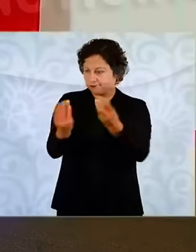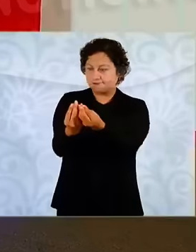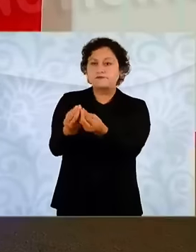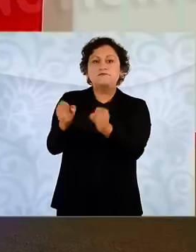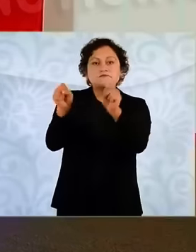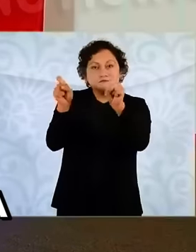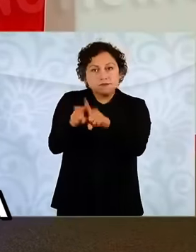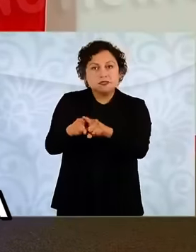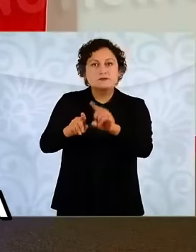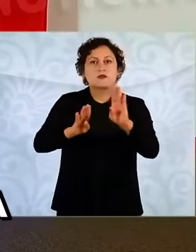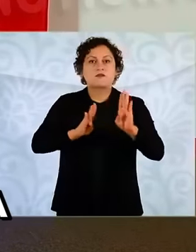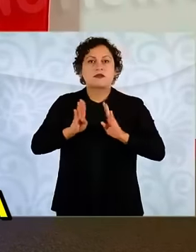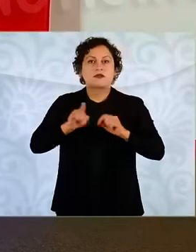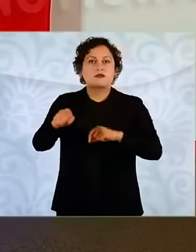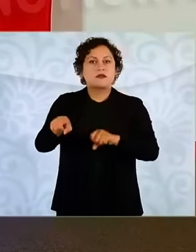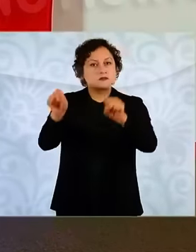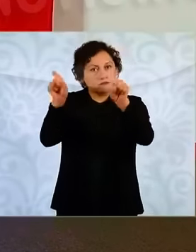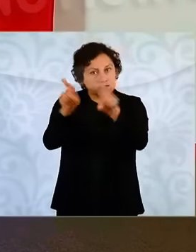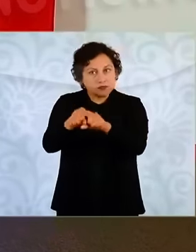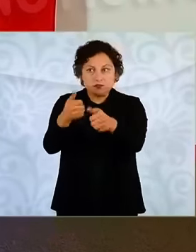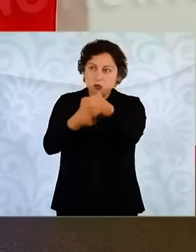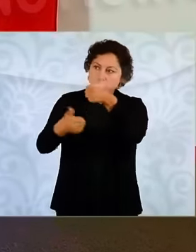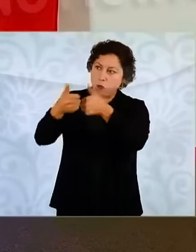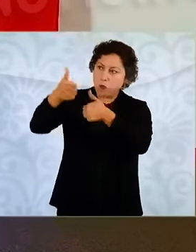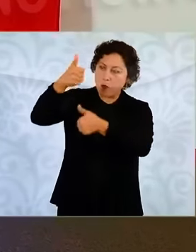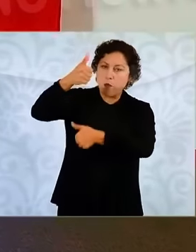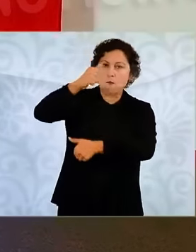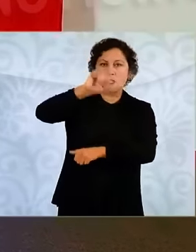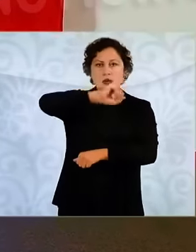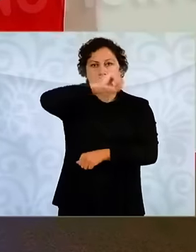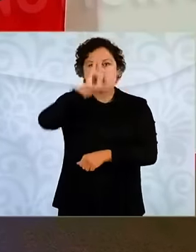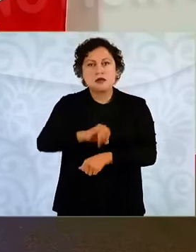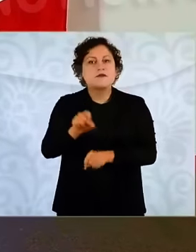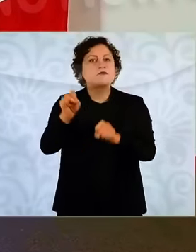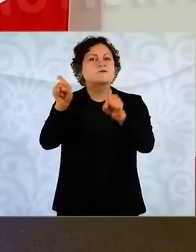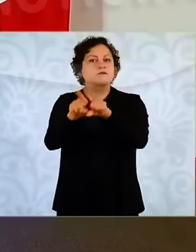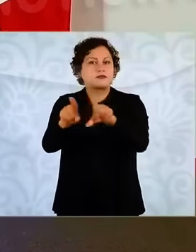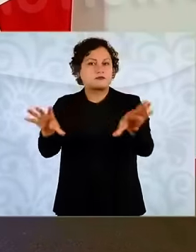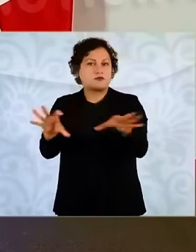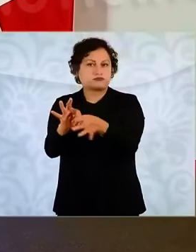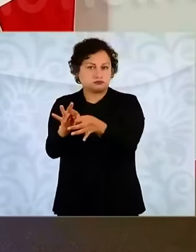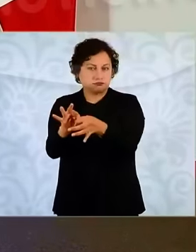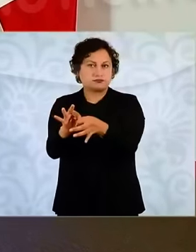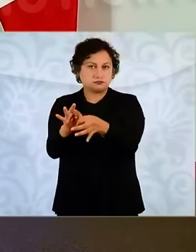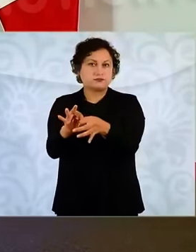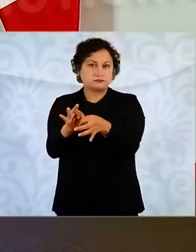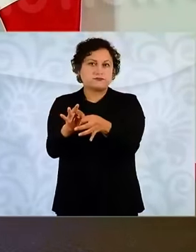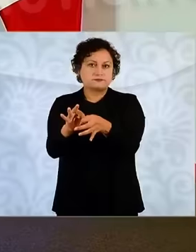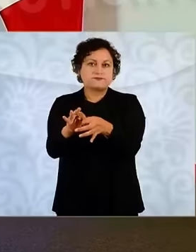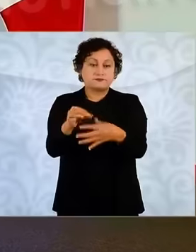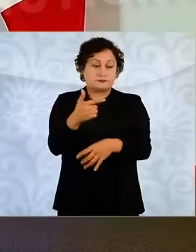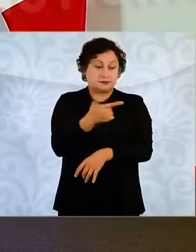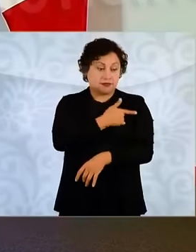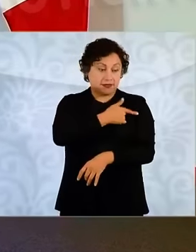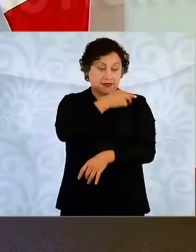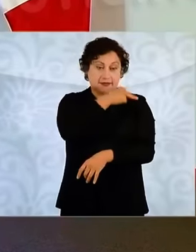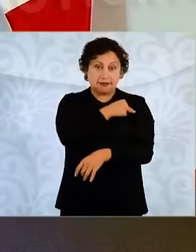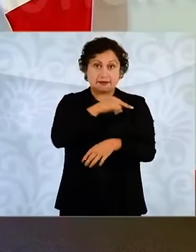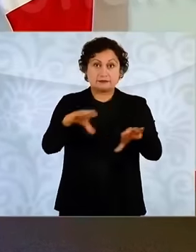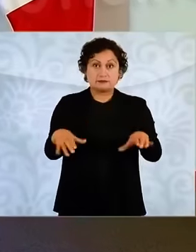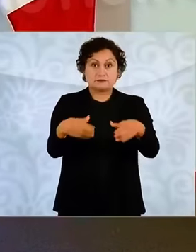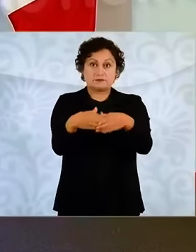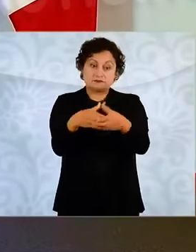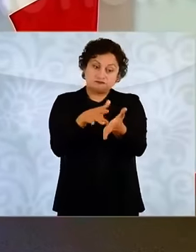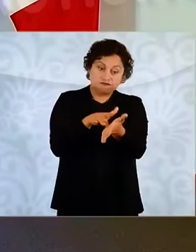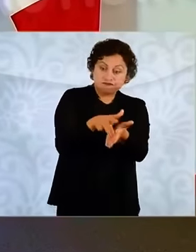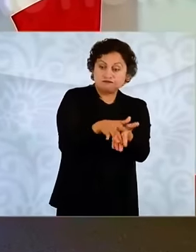consolidándose. Entonces, vamos a consolidar la Guardia Nacional y su vinculación con la Secretaría de la Defensa Nacional y